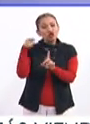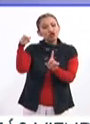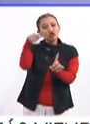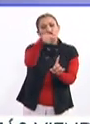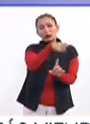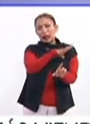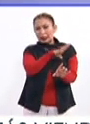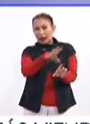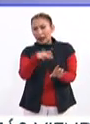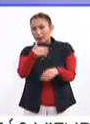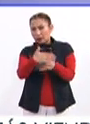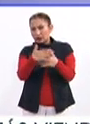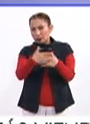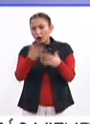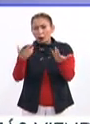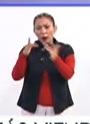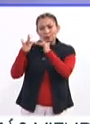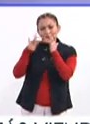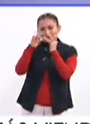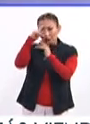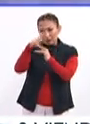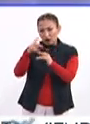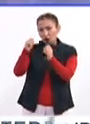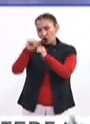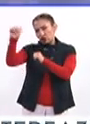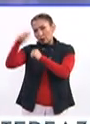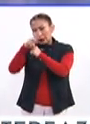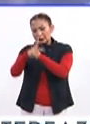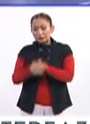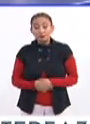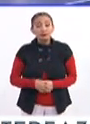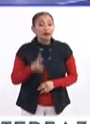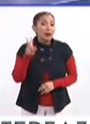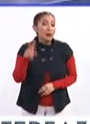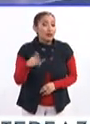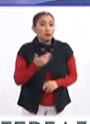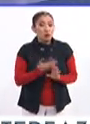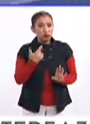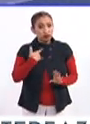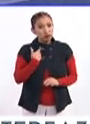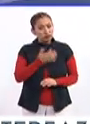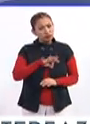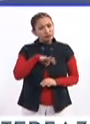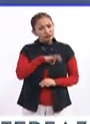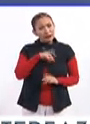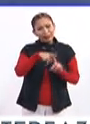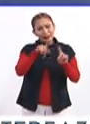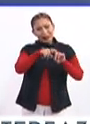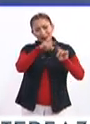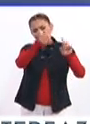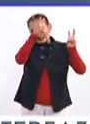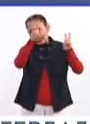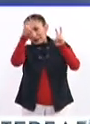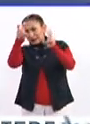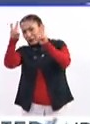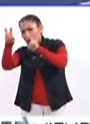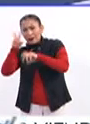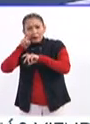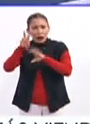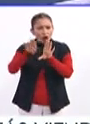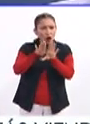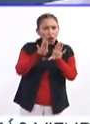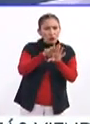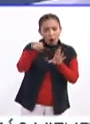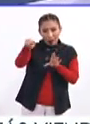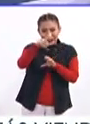digamos, generales de lo que será la política exterior mexicana. Y la verdad que fue muy grato en los diversos bloques ir viendo cómo